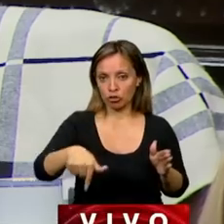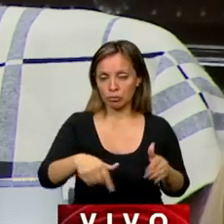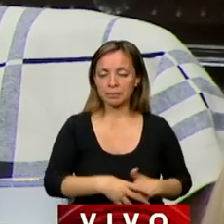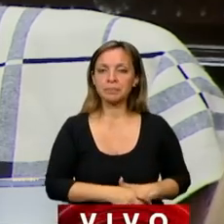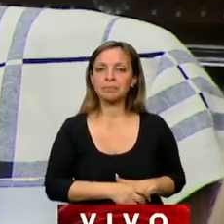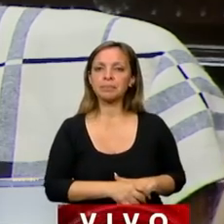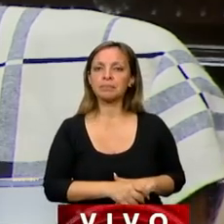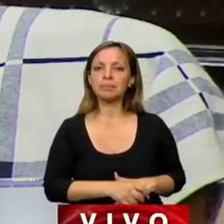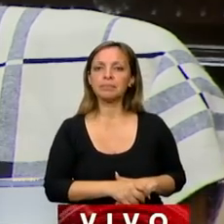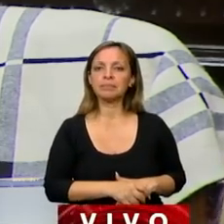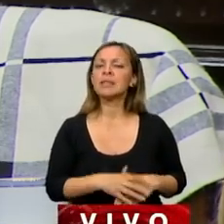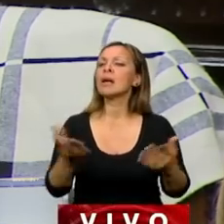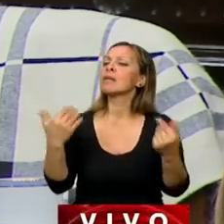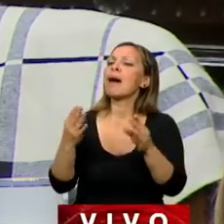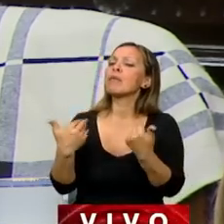Entonces,